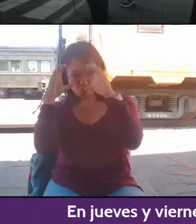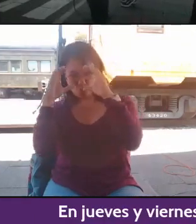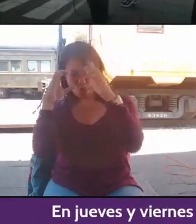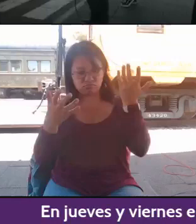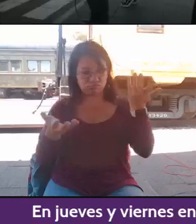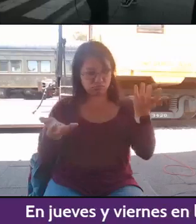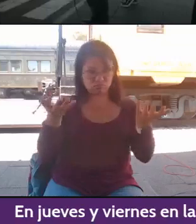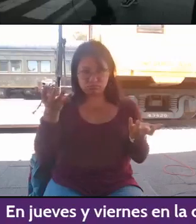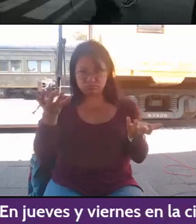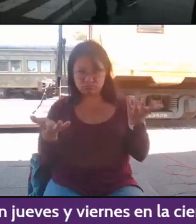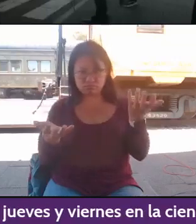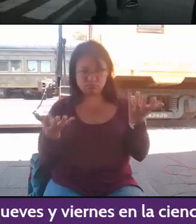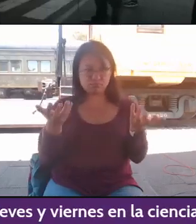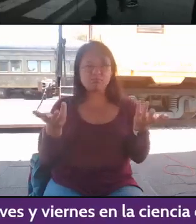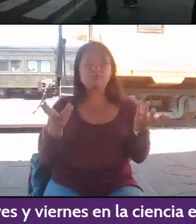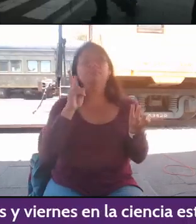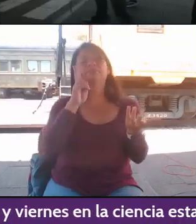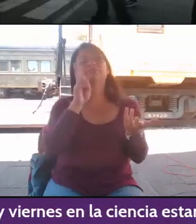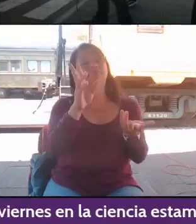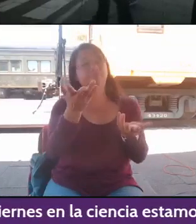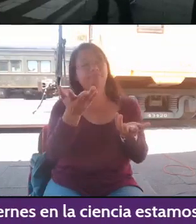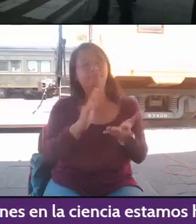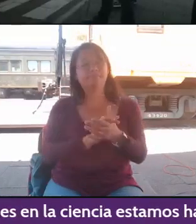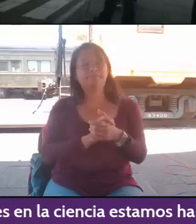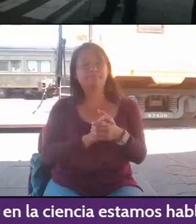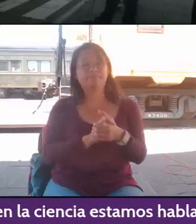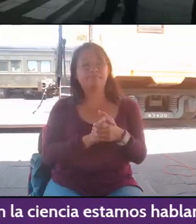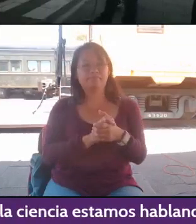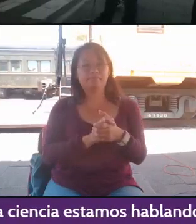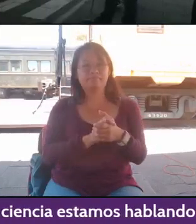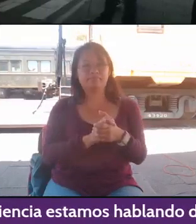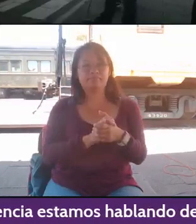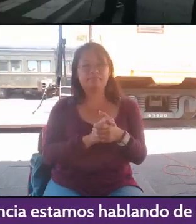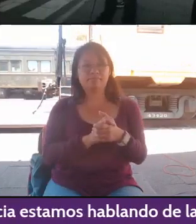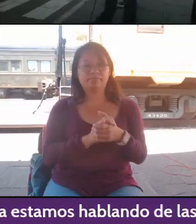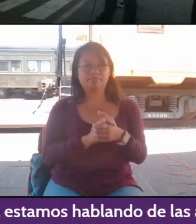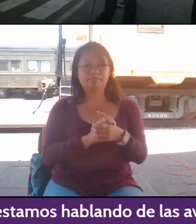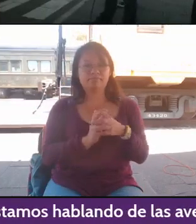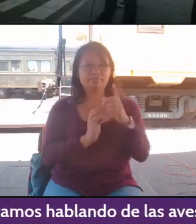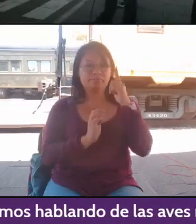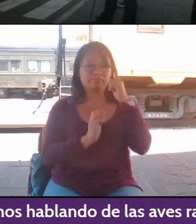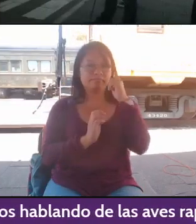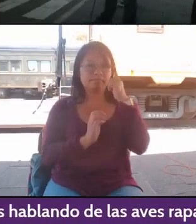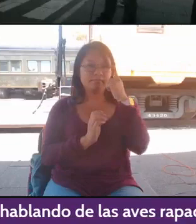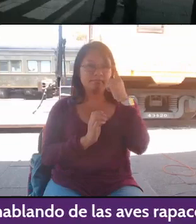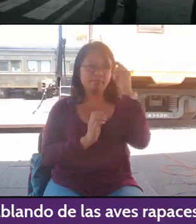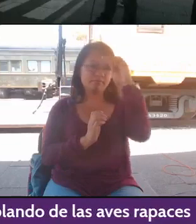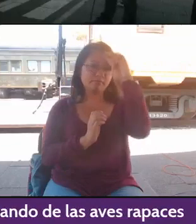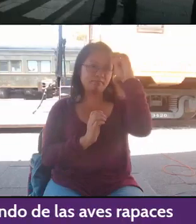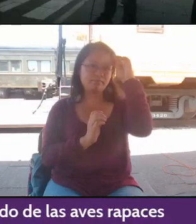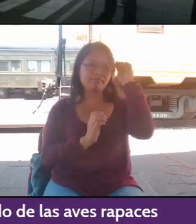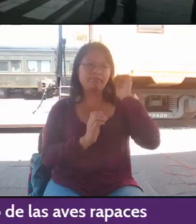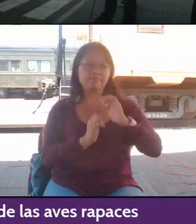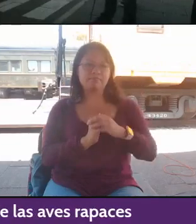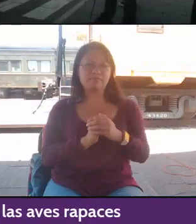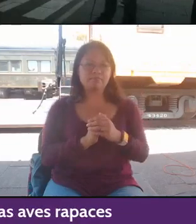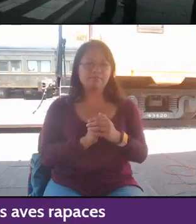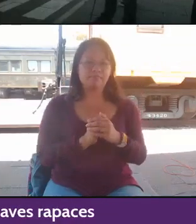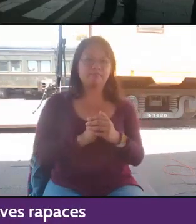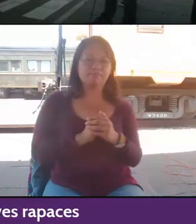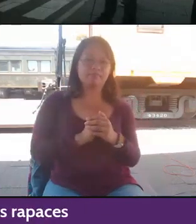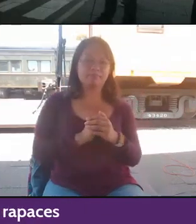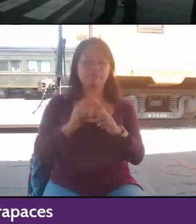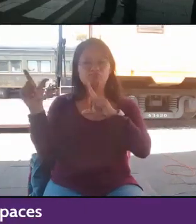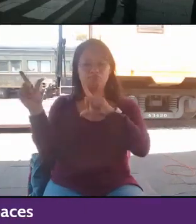es lo que opinaron? Vamos a ver qué es lo que ha descubierto la ciencia. Uno más. Resulta que... ¿Otra más? ¿Otra más?